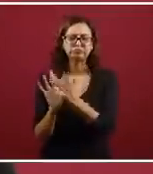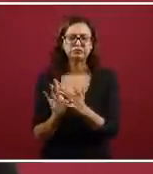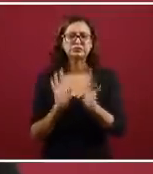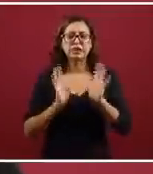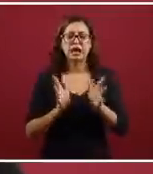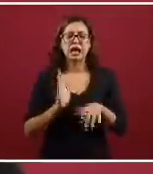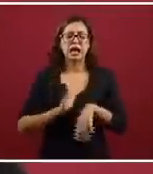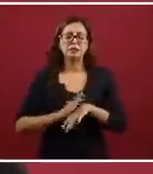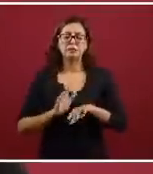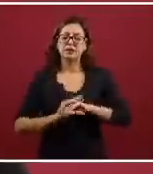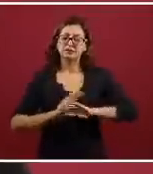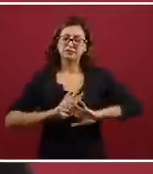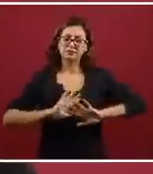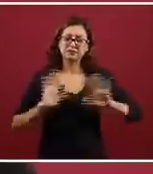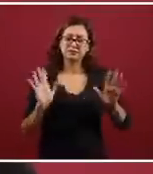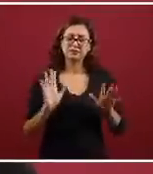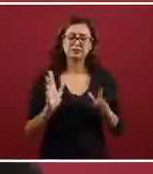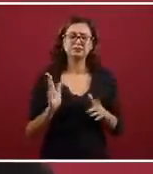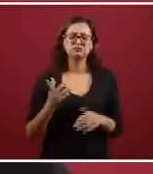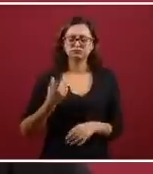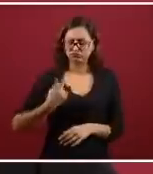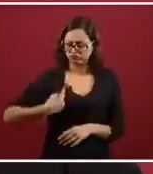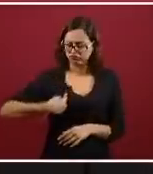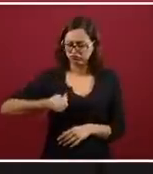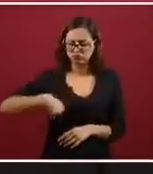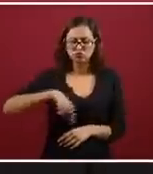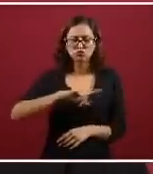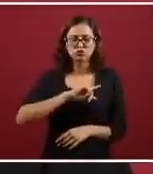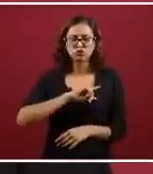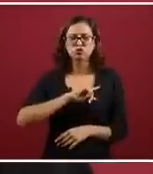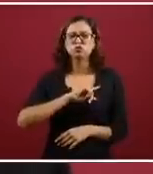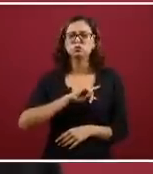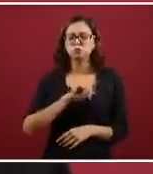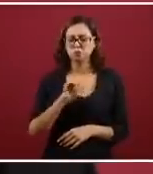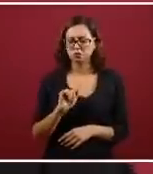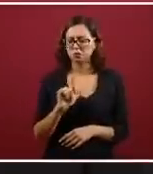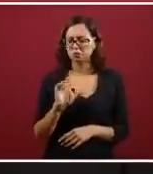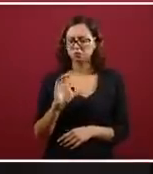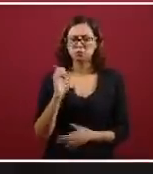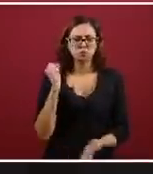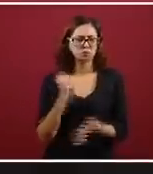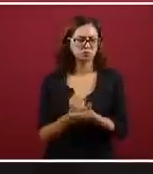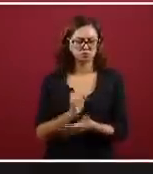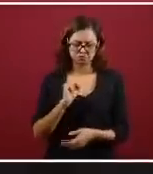claro que estamos a favor de la aprobación del tratado.